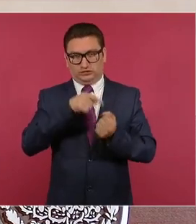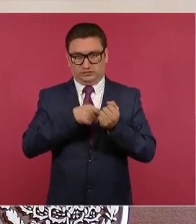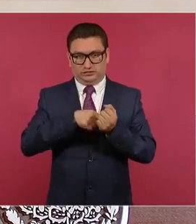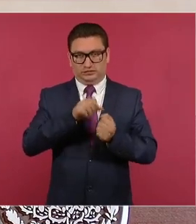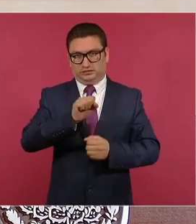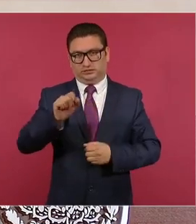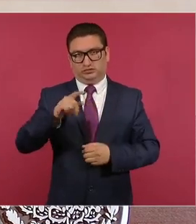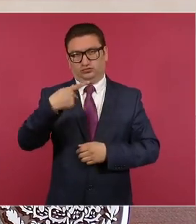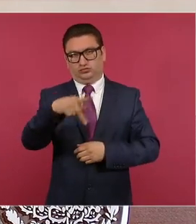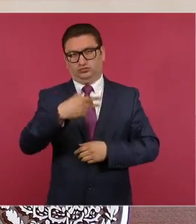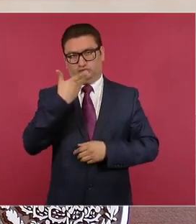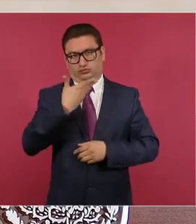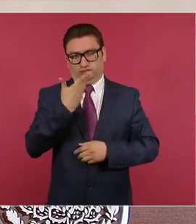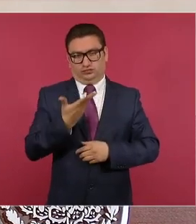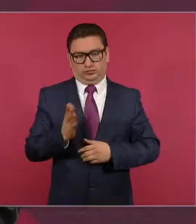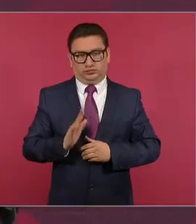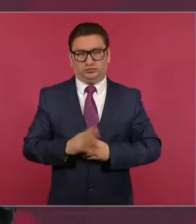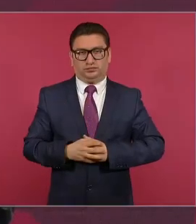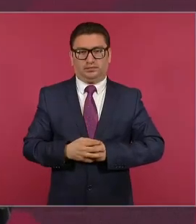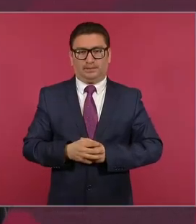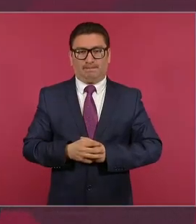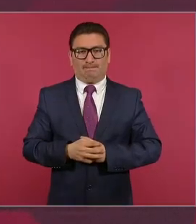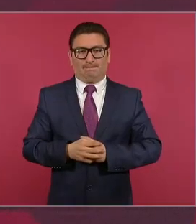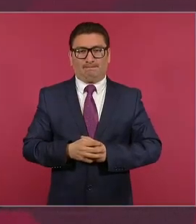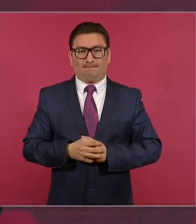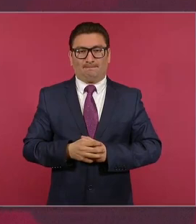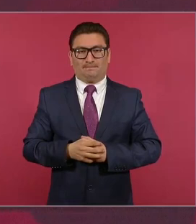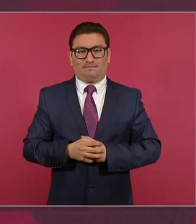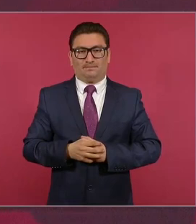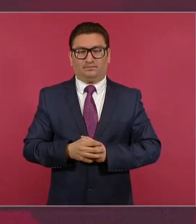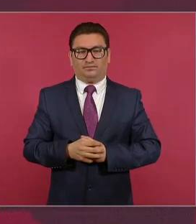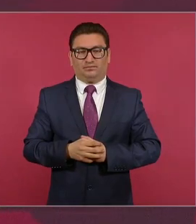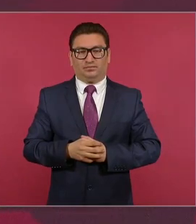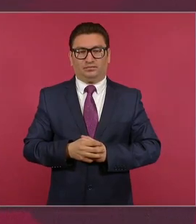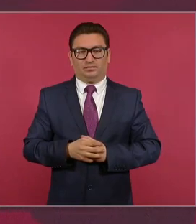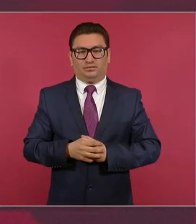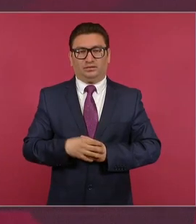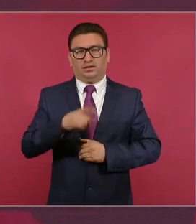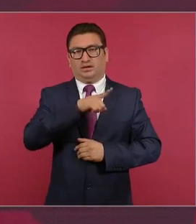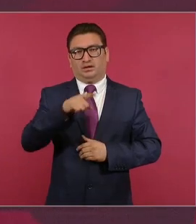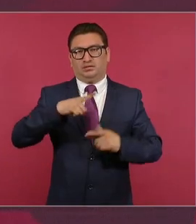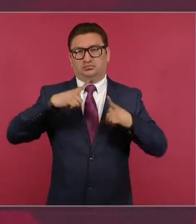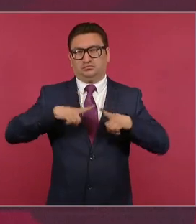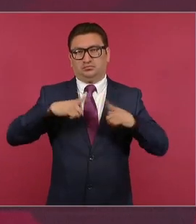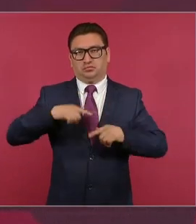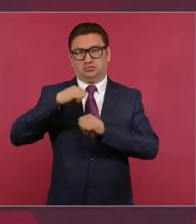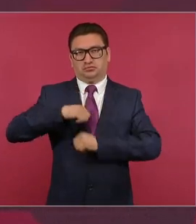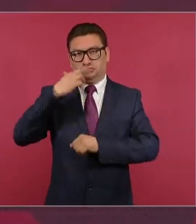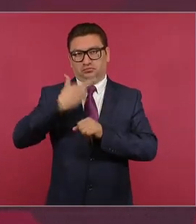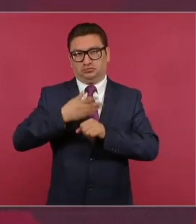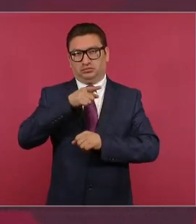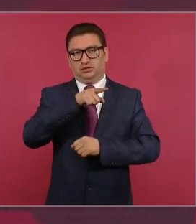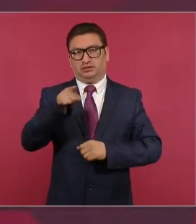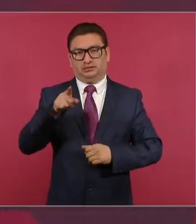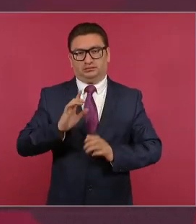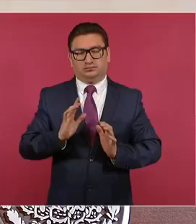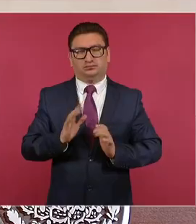de Estados Unidos el que se hace cargo de